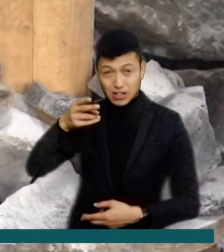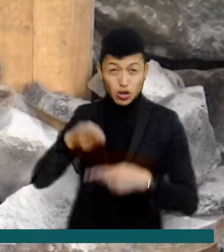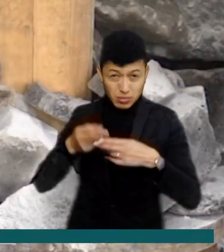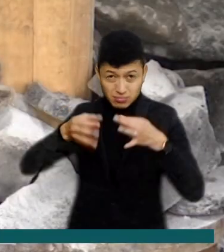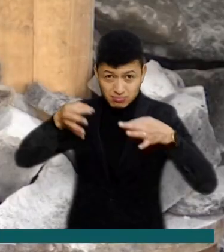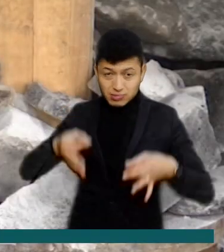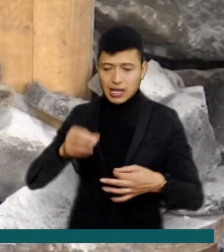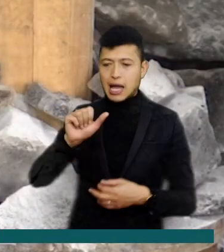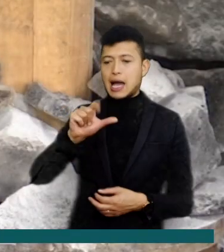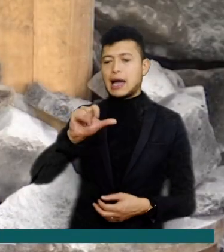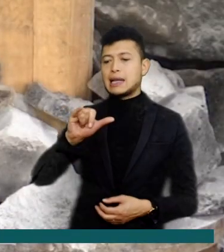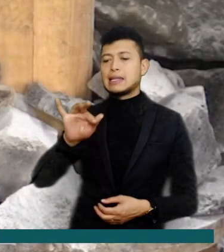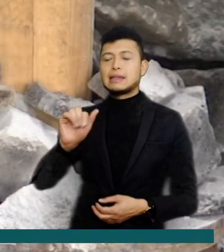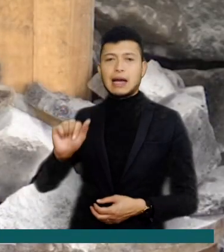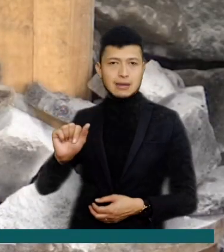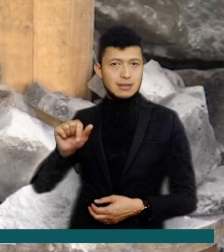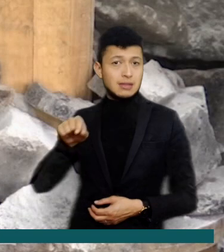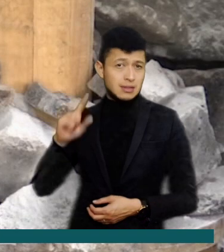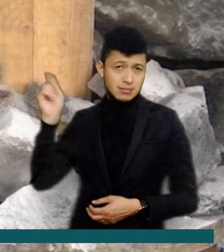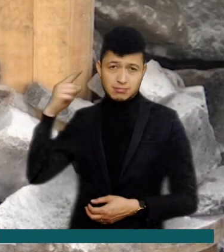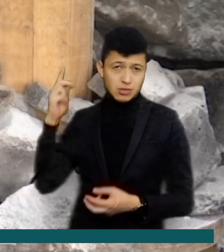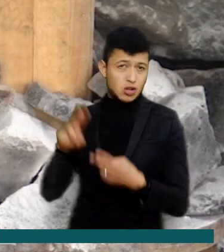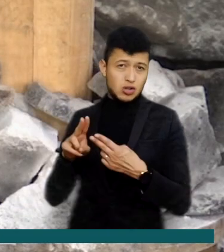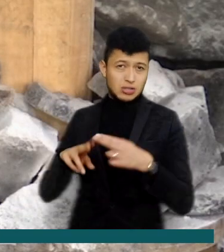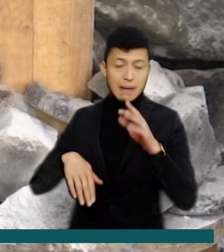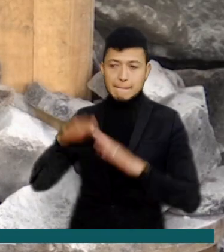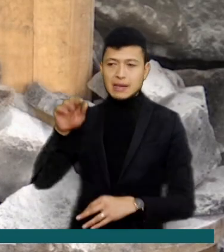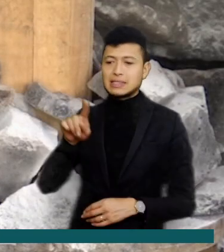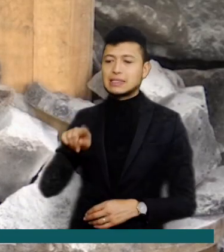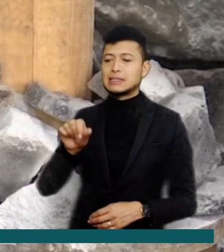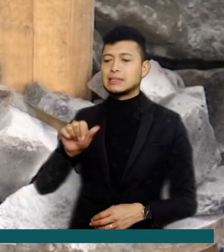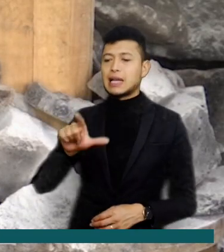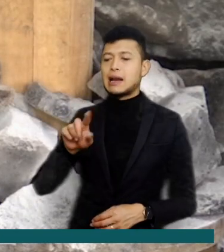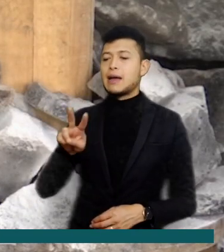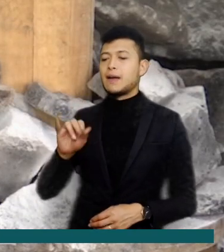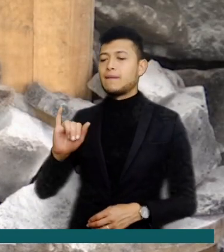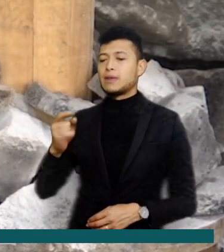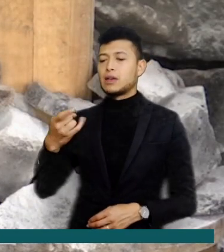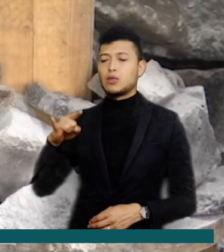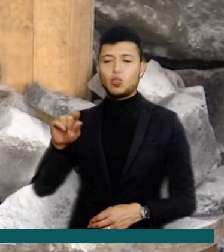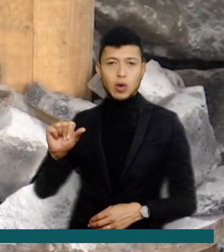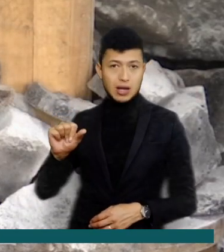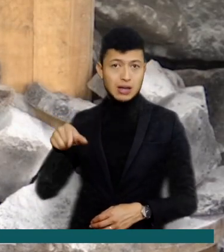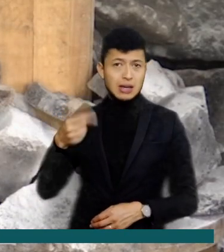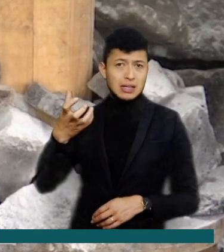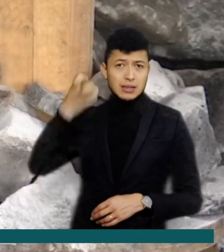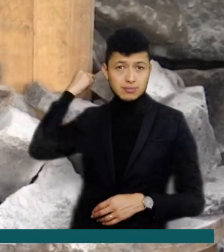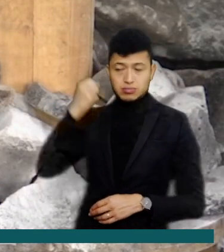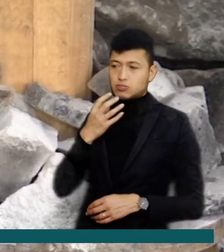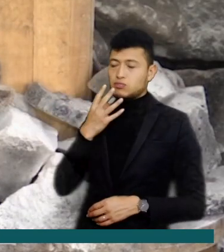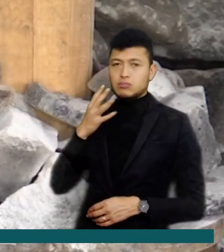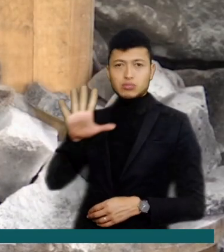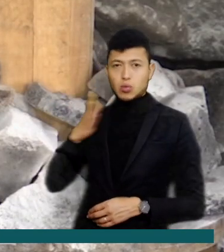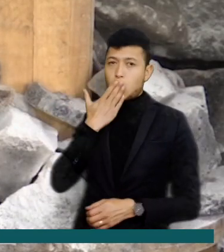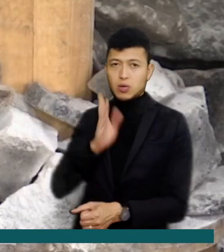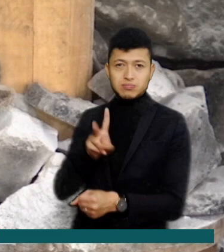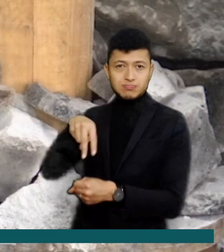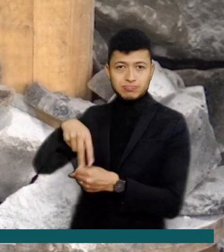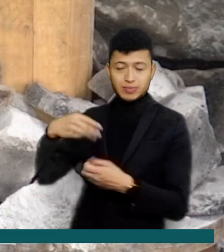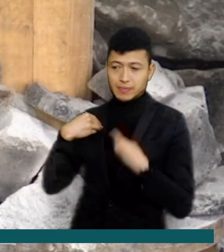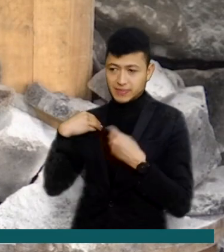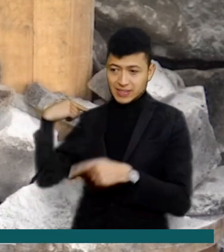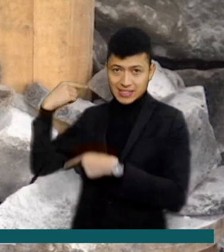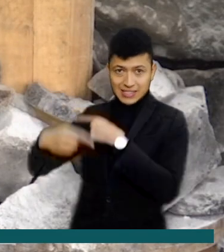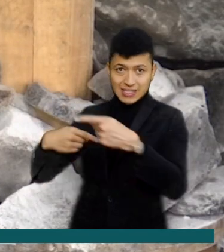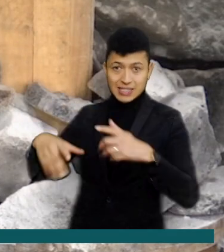nombre real es alita o sal gema, más conocida como sal vigua. Vigua fue el nombre que le dieron los anteriores muiscas, los pobladores, que